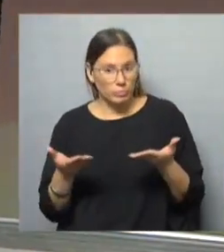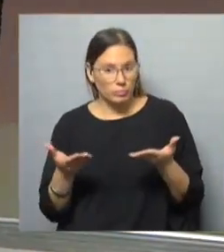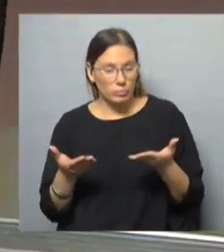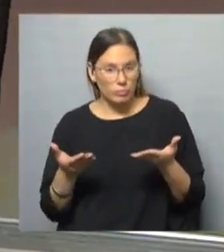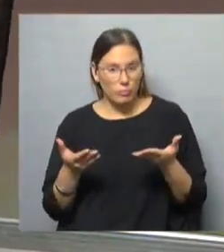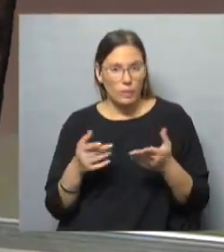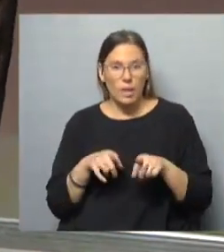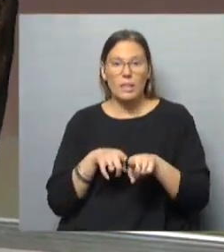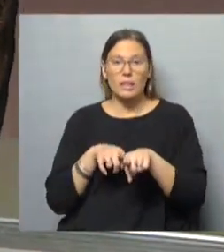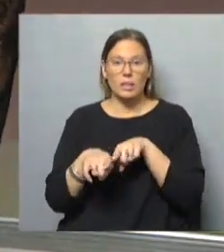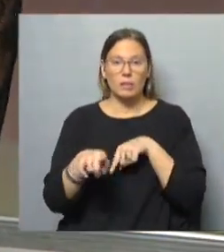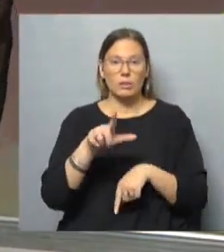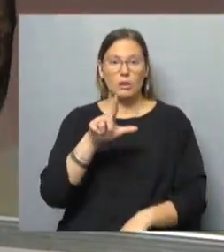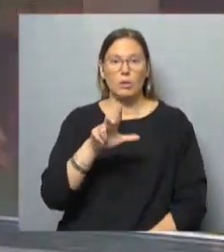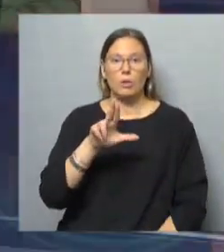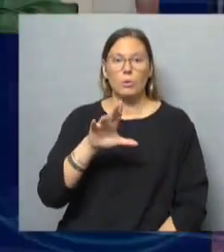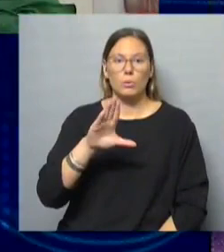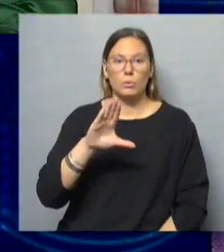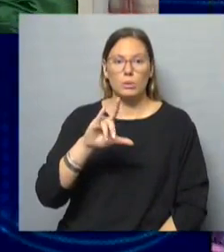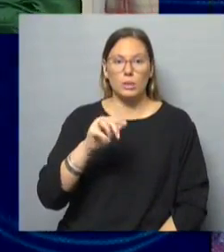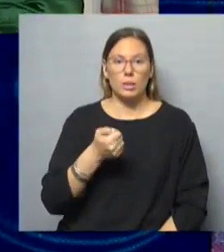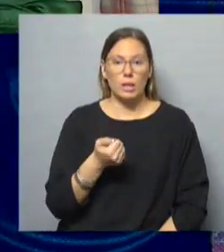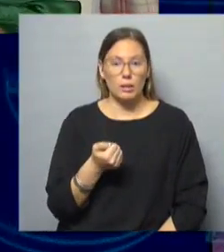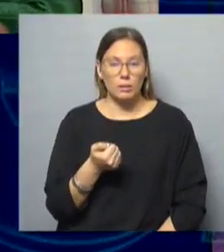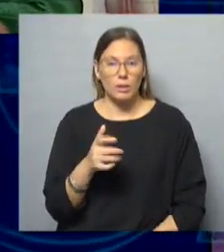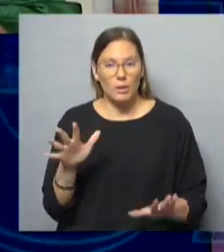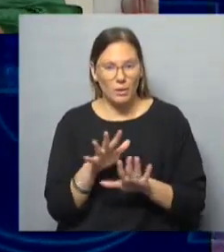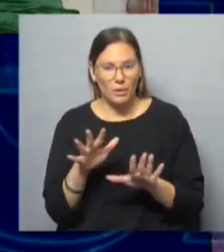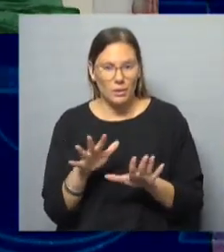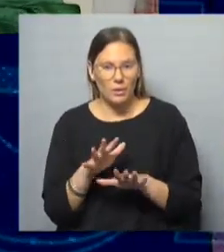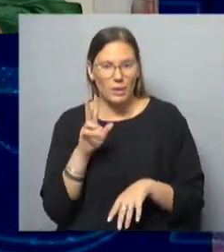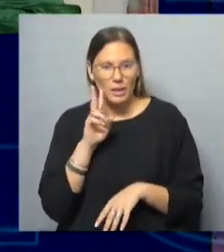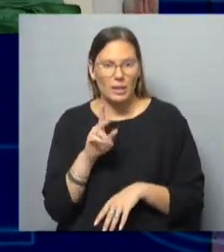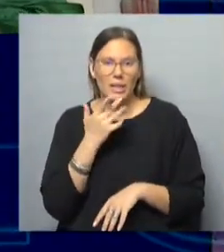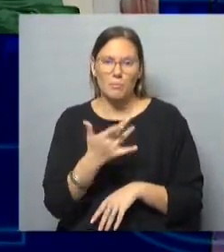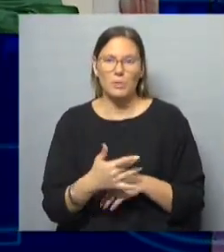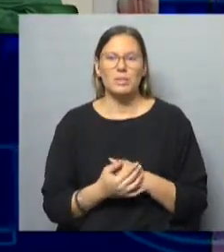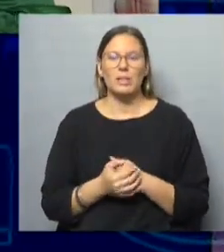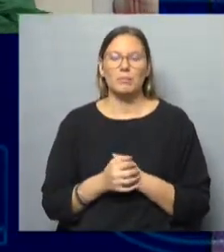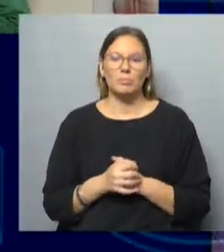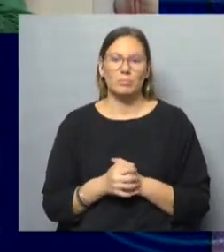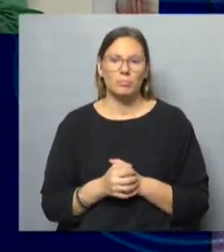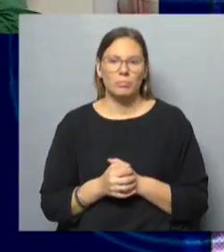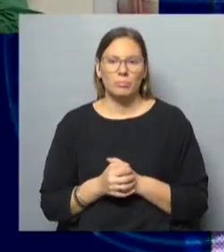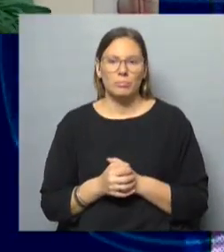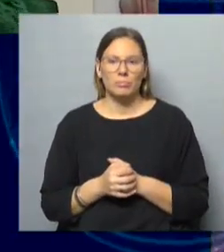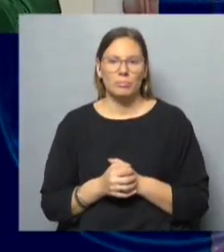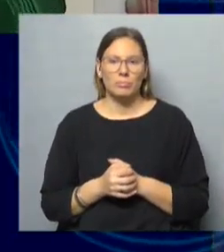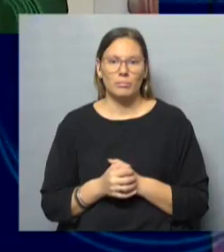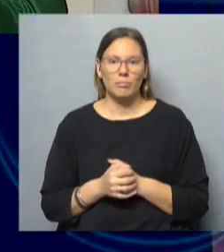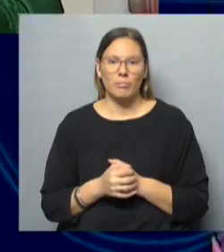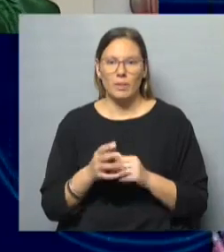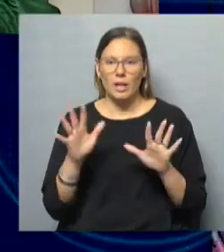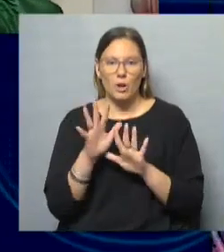¿Nos vamos ¿Nos derechito? ¿Vamos con Lucila? Claro que sí. Lucila, estás ahí, ¿es verdad? Sí, mirate, qué divina. Bella. Buenas tardes,